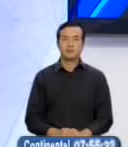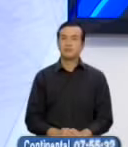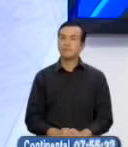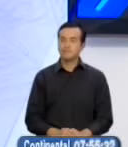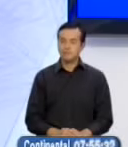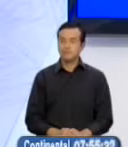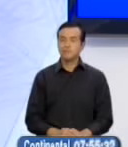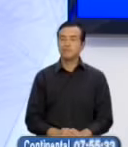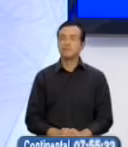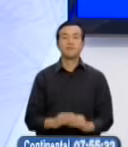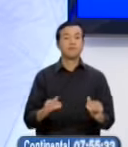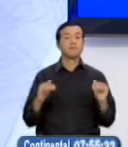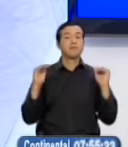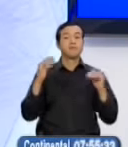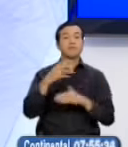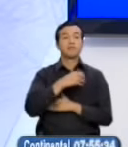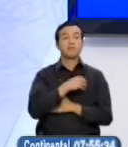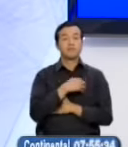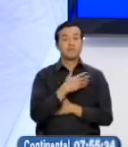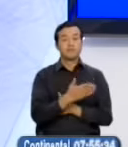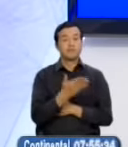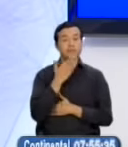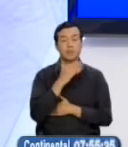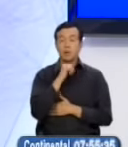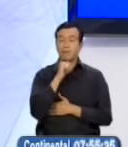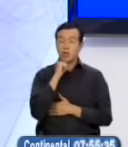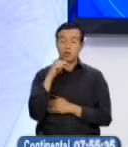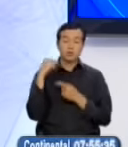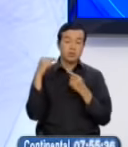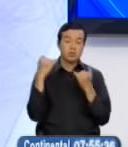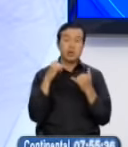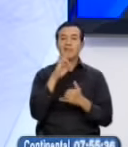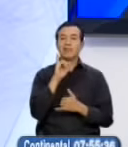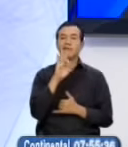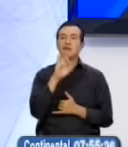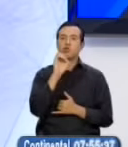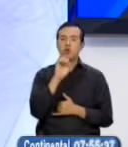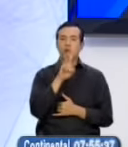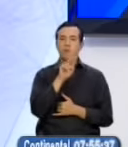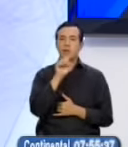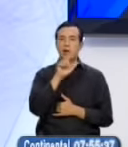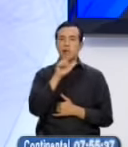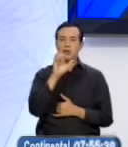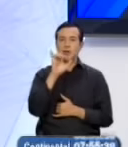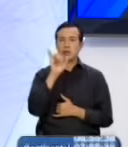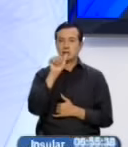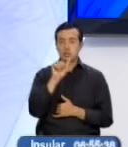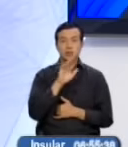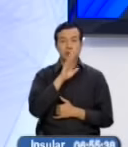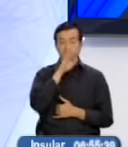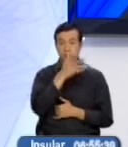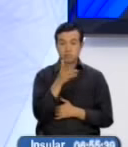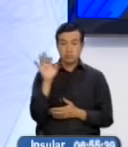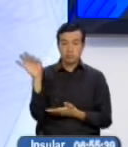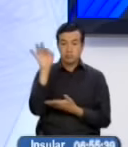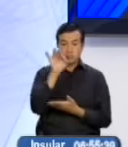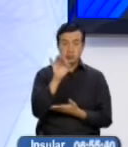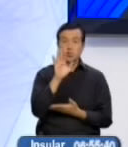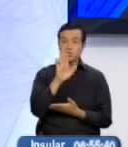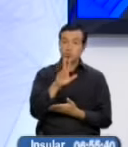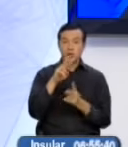Uno de los que se destaca en el ídolo del astillero, a pesar de que no tiene mucha regularidad, es Tito Valencia. En cada ocasión de que le dan la posibilidad de ingresar al menos